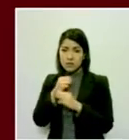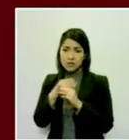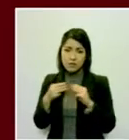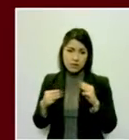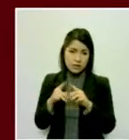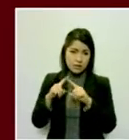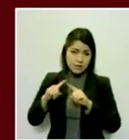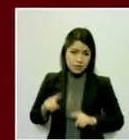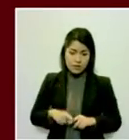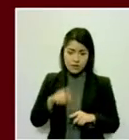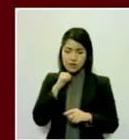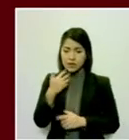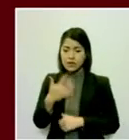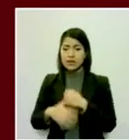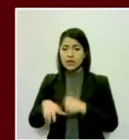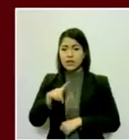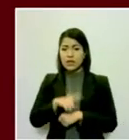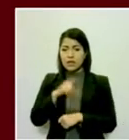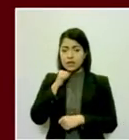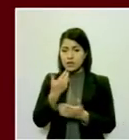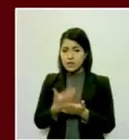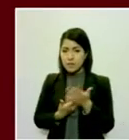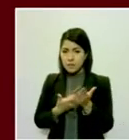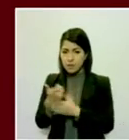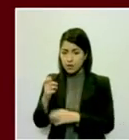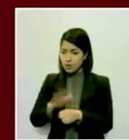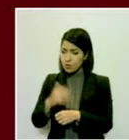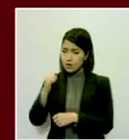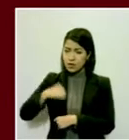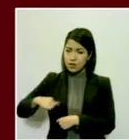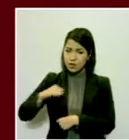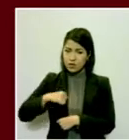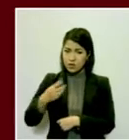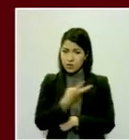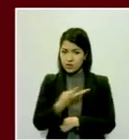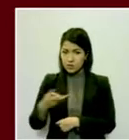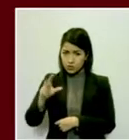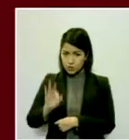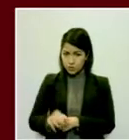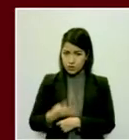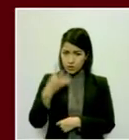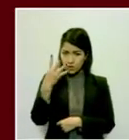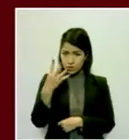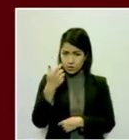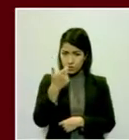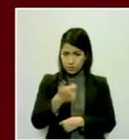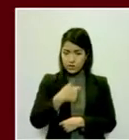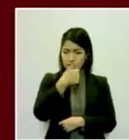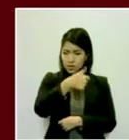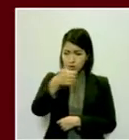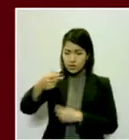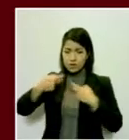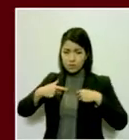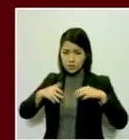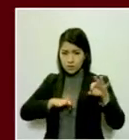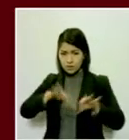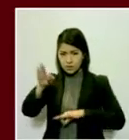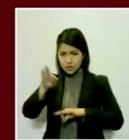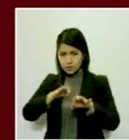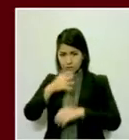quincenal, compensación por antigüedad, 444 pesos por cada trabajador de manera